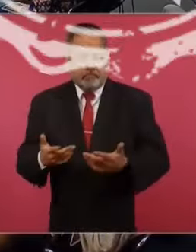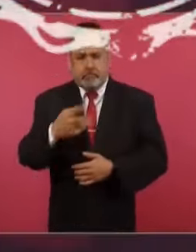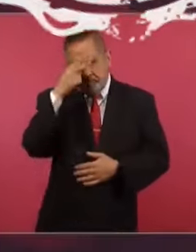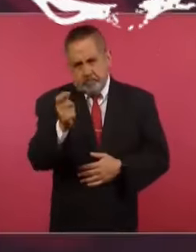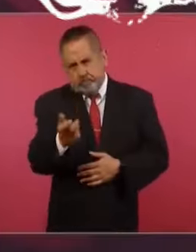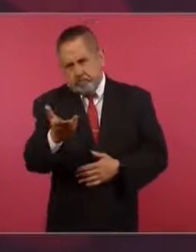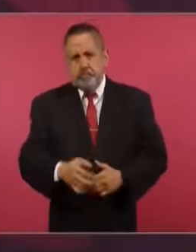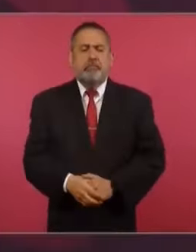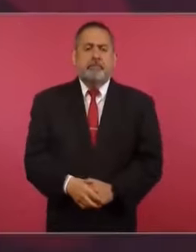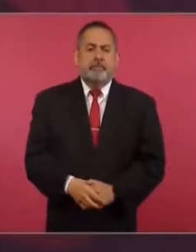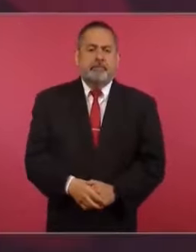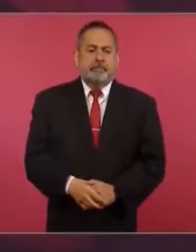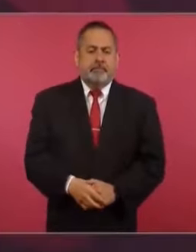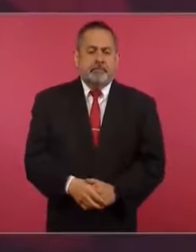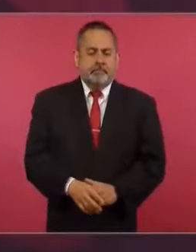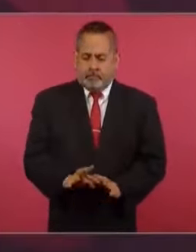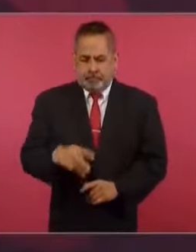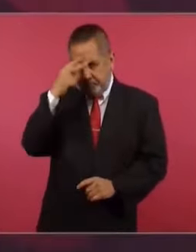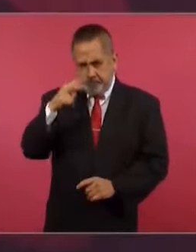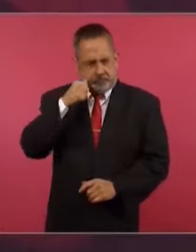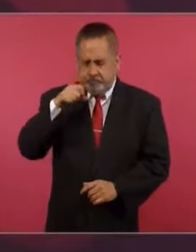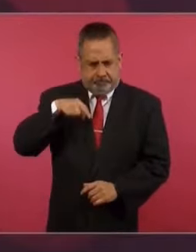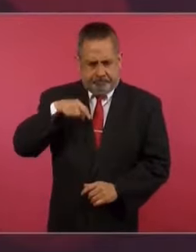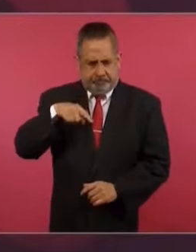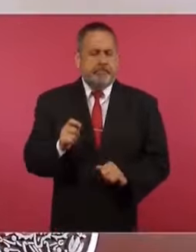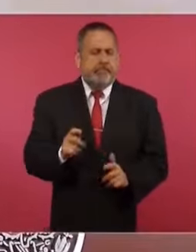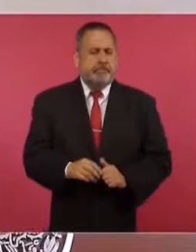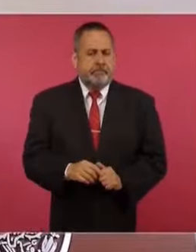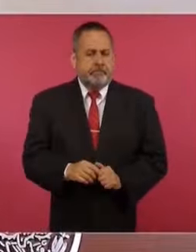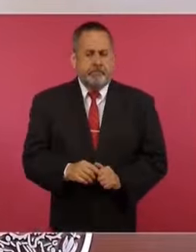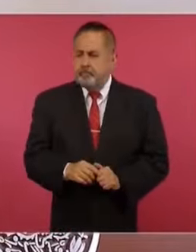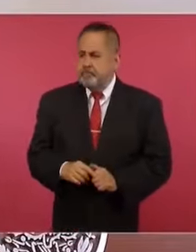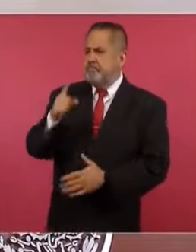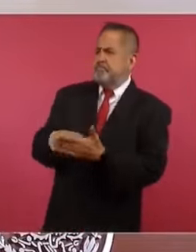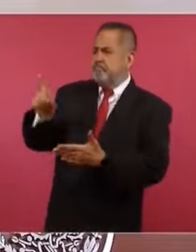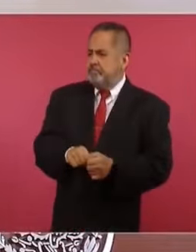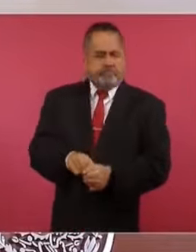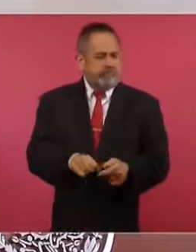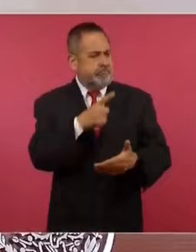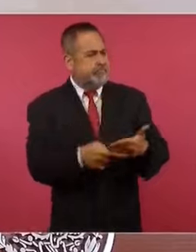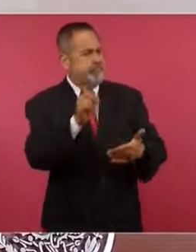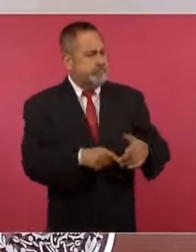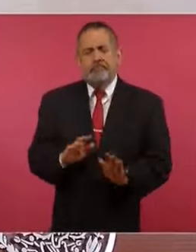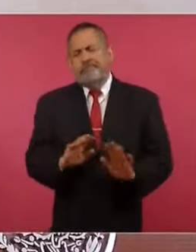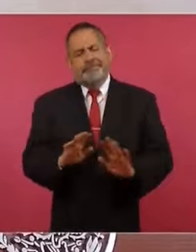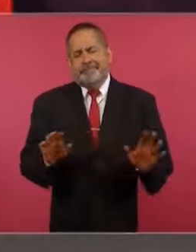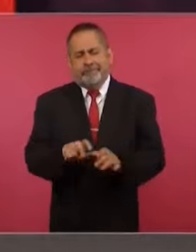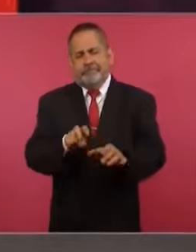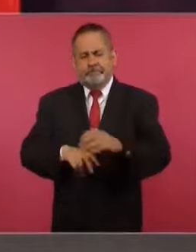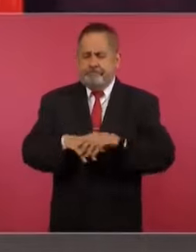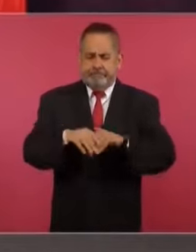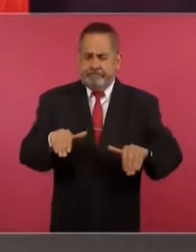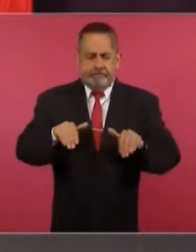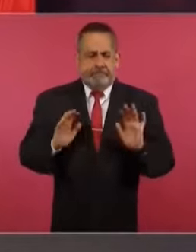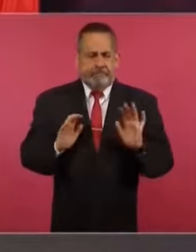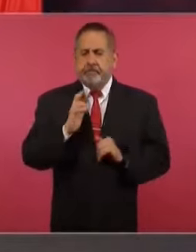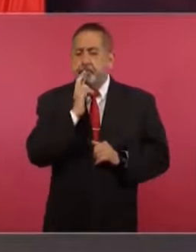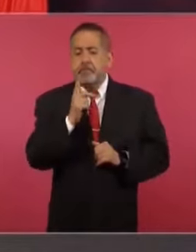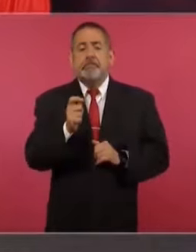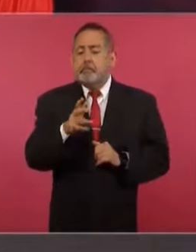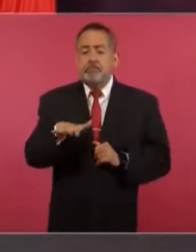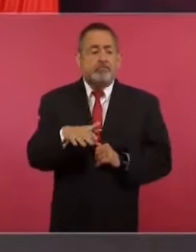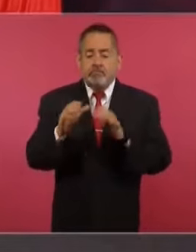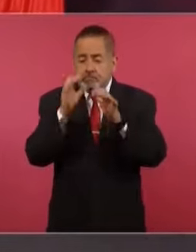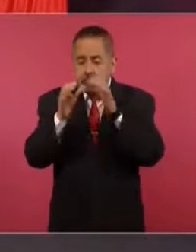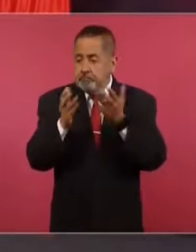Bueno, la postura es la de siempre, la de no condenar a ninguna de las partes, sino buscar